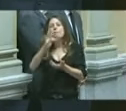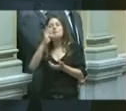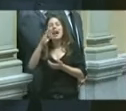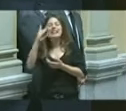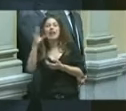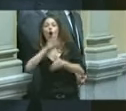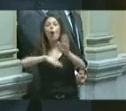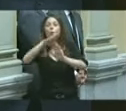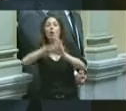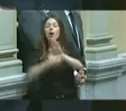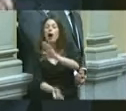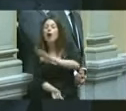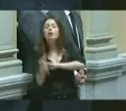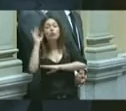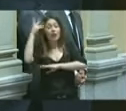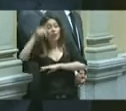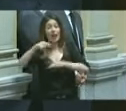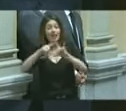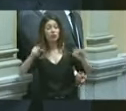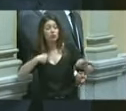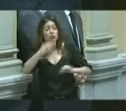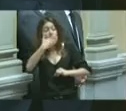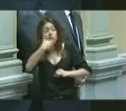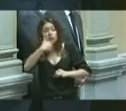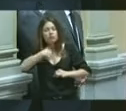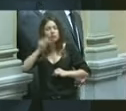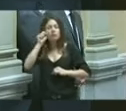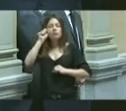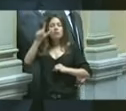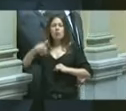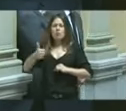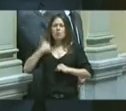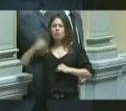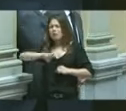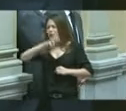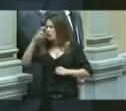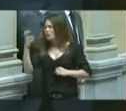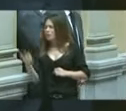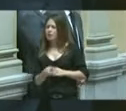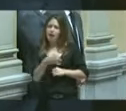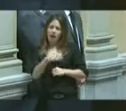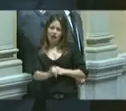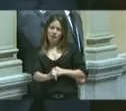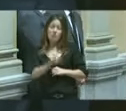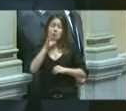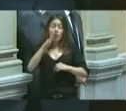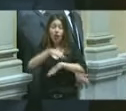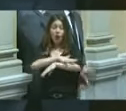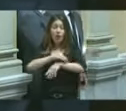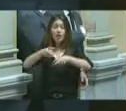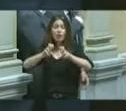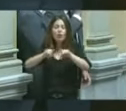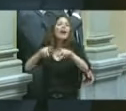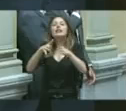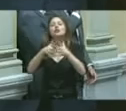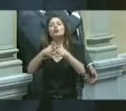un programa ligado a la innovación aquí en Asturias, me doy cuenta de las enormes posibilidades que tenemos. Por eso el nuevo Gobierno tendrá una nueva